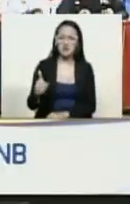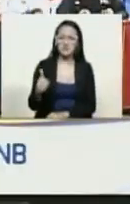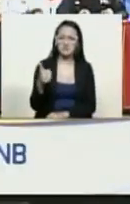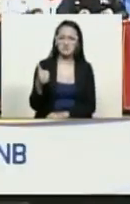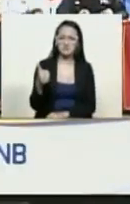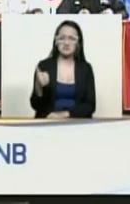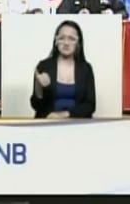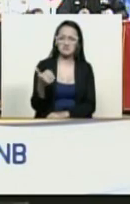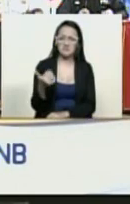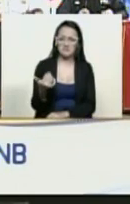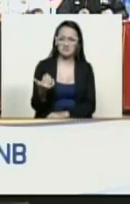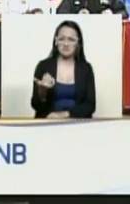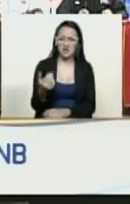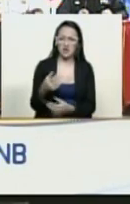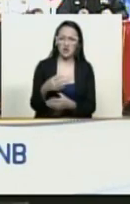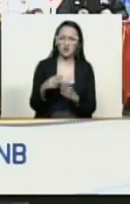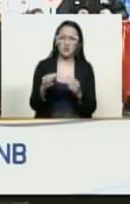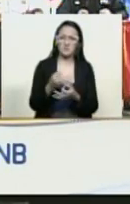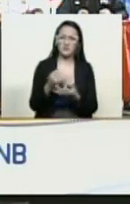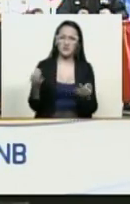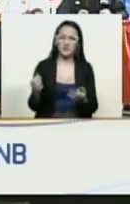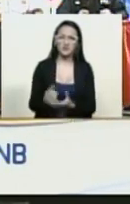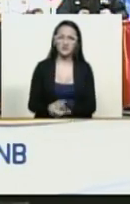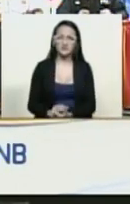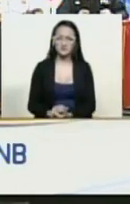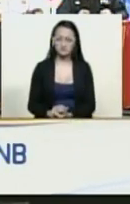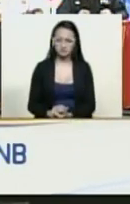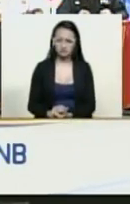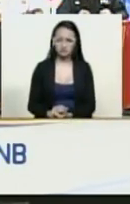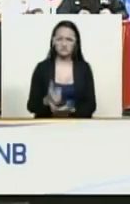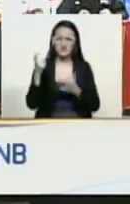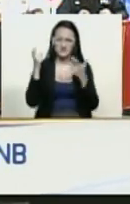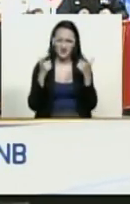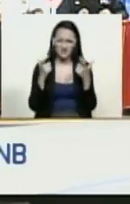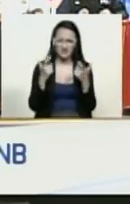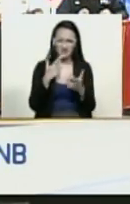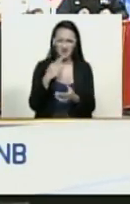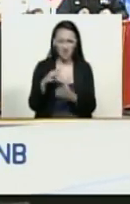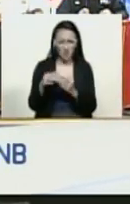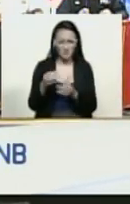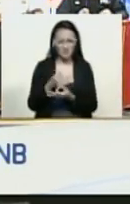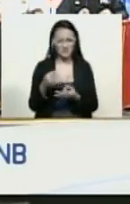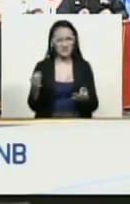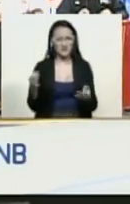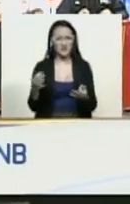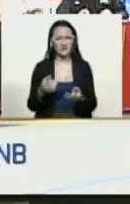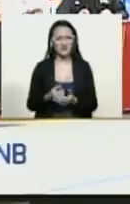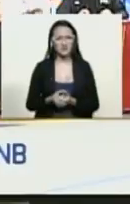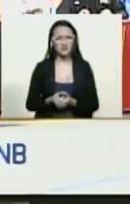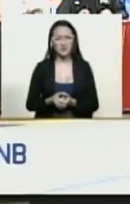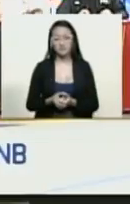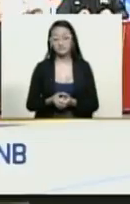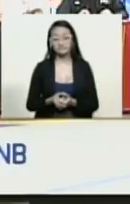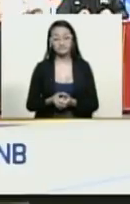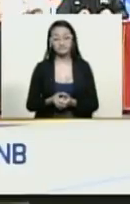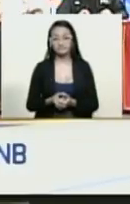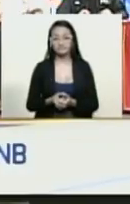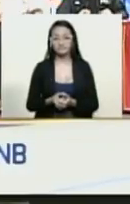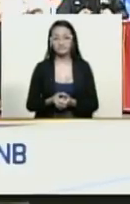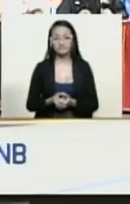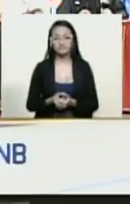sin novedad. Ahí es donde el comandante Chávez decía, sin novedad. Ahí es donde empieza la novedad.